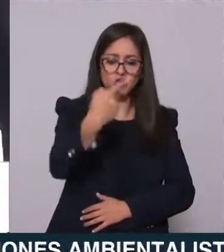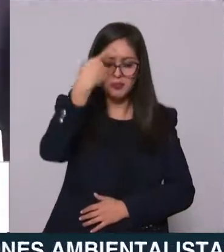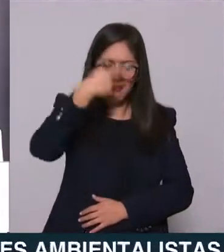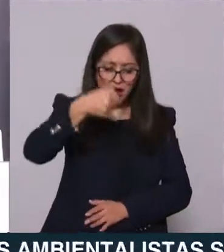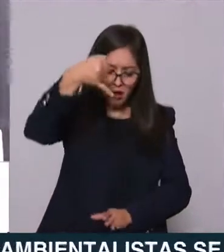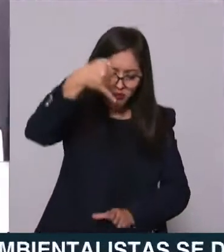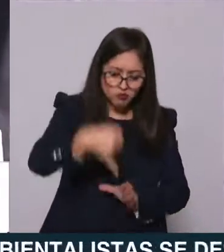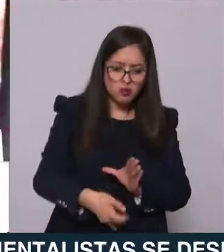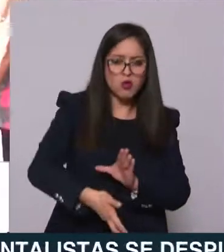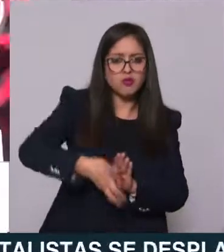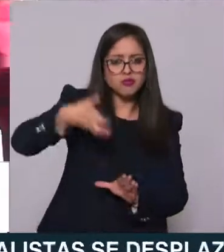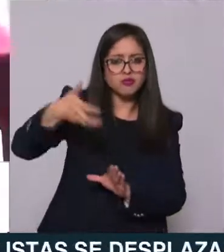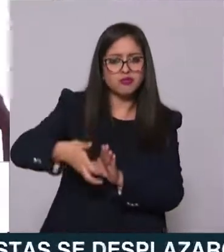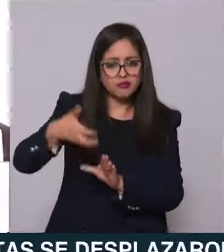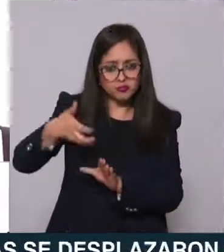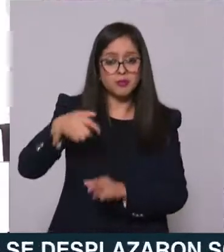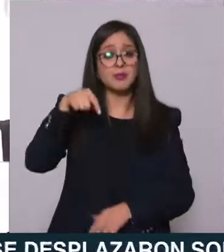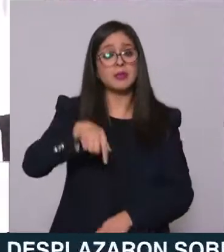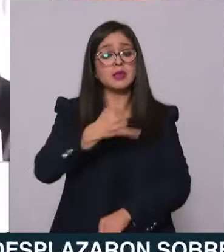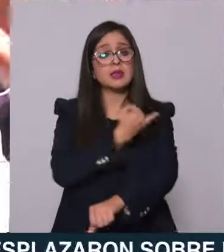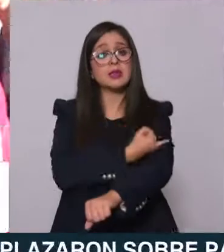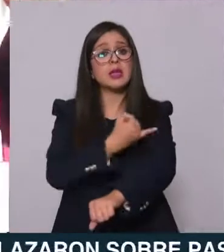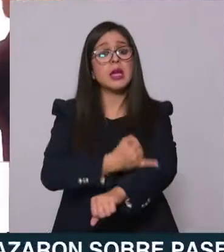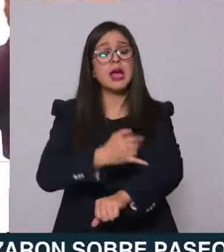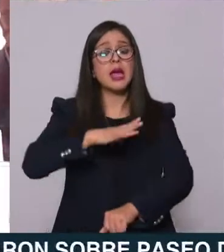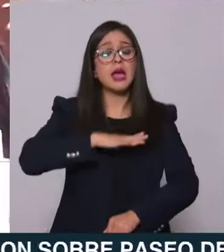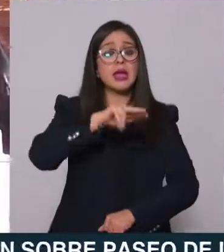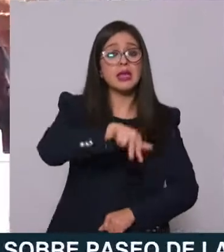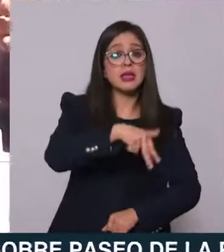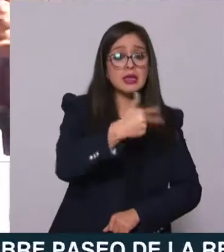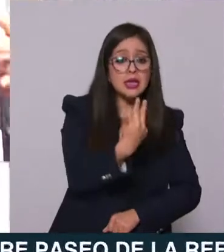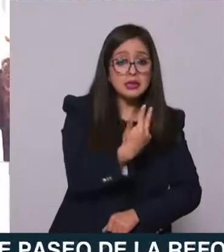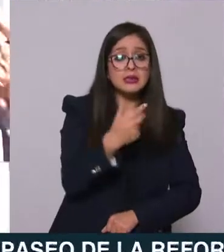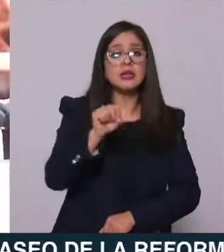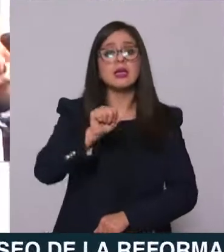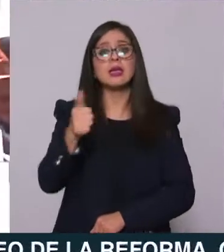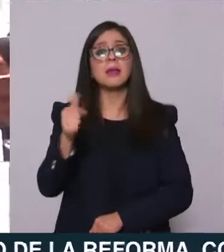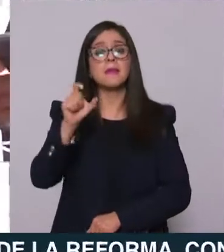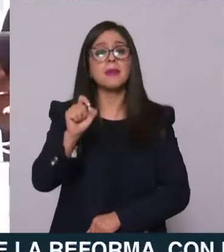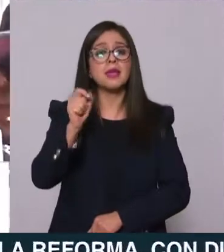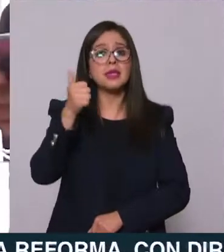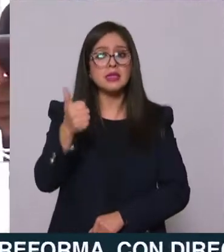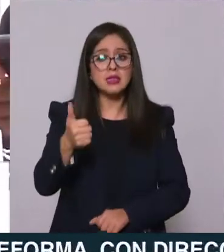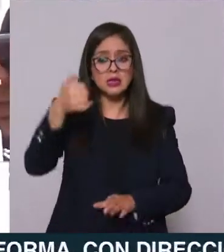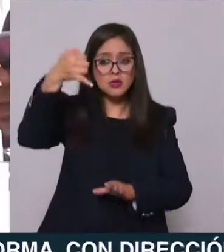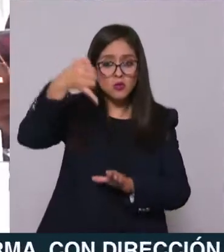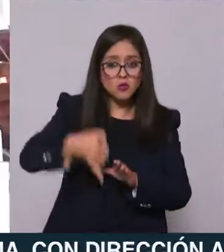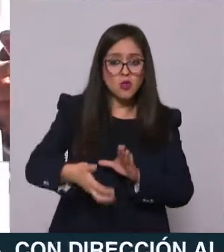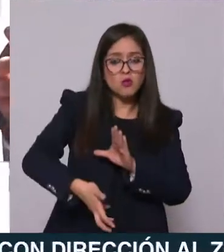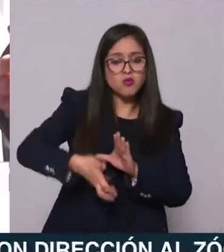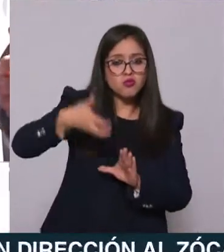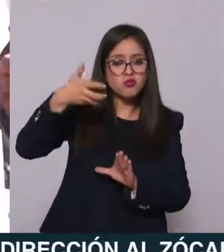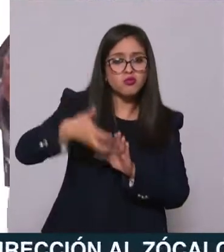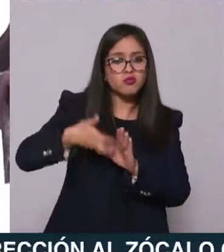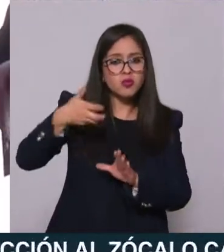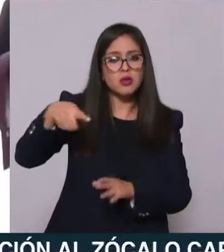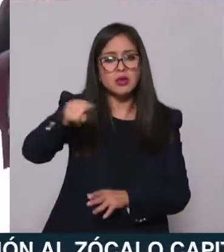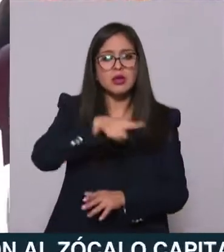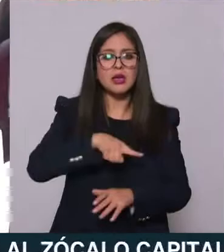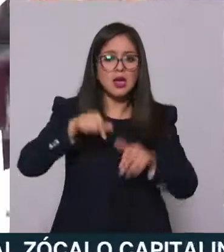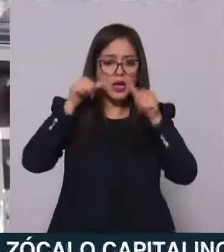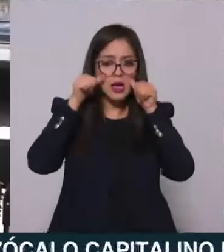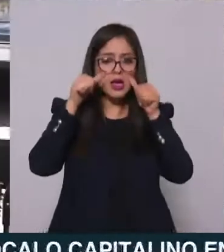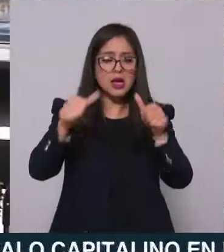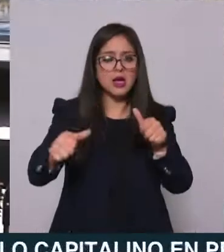Tenemos 13 territoriales, 26 malacates, más todo el equipo del área central de servicios